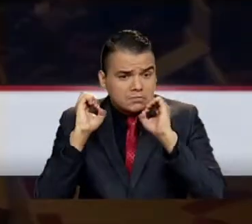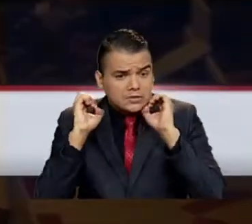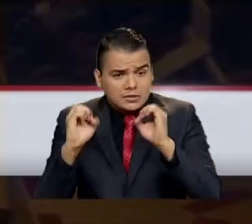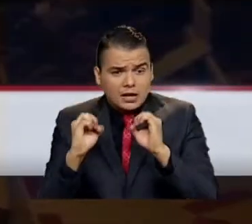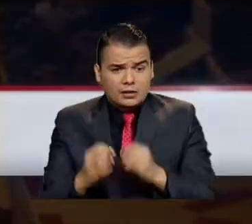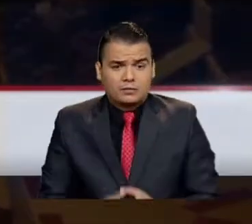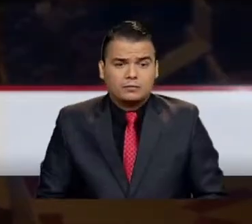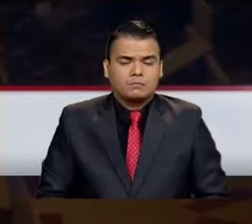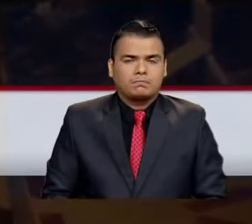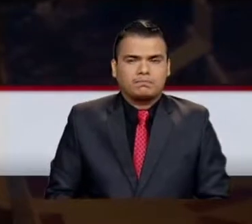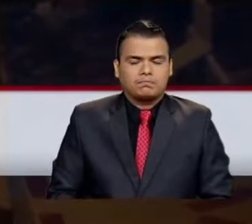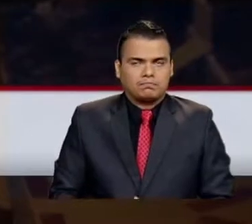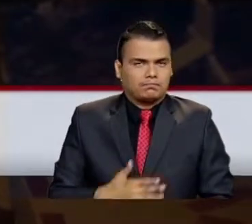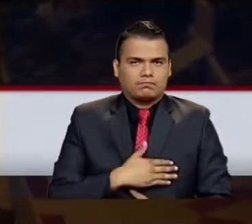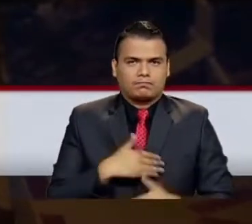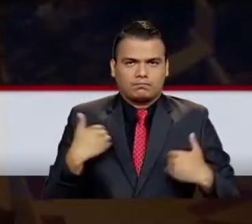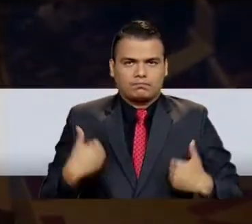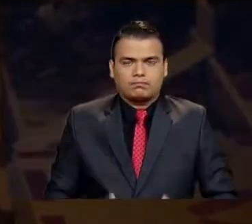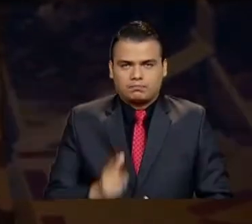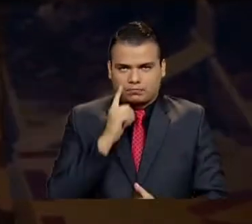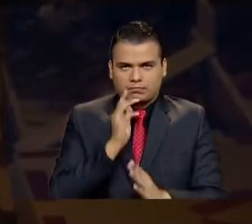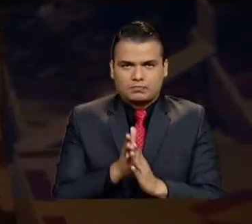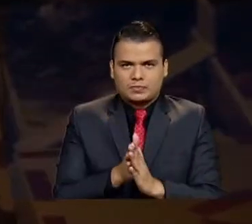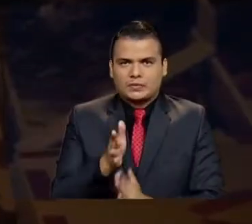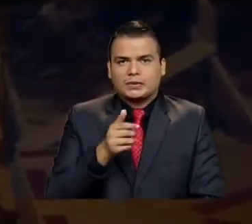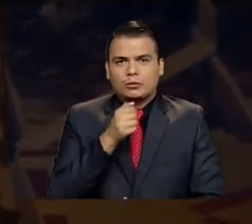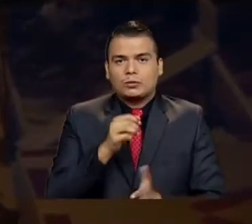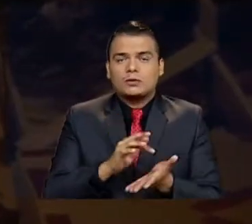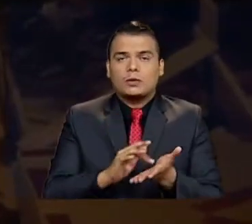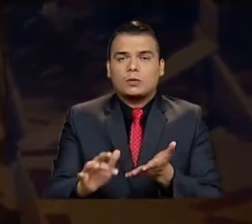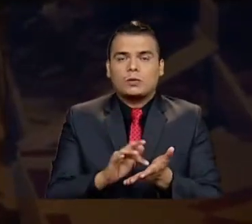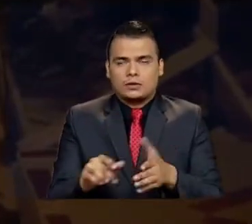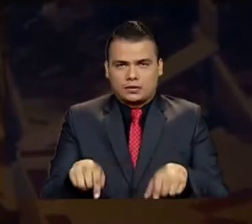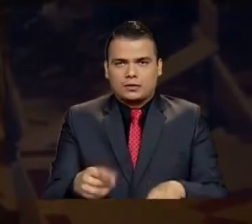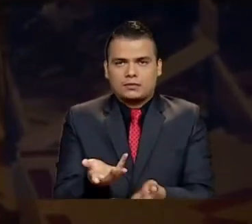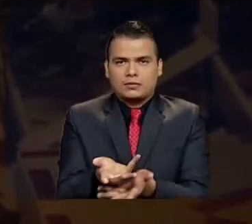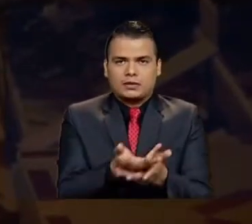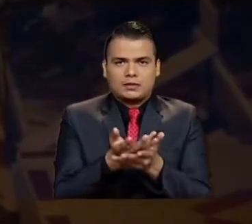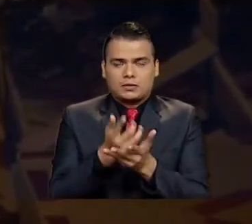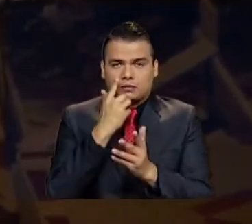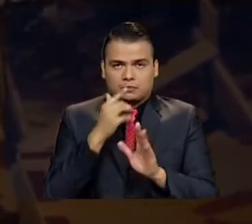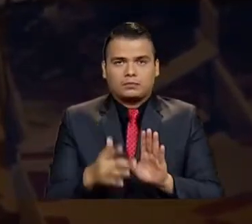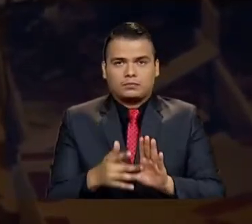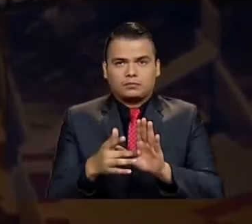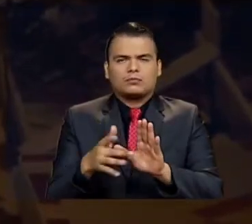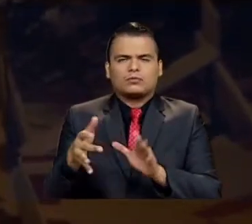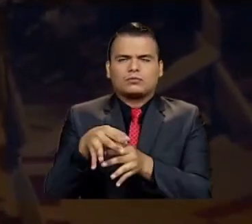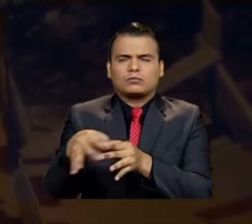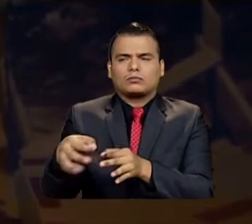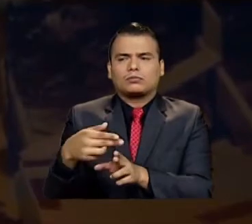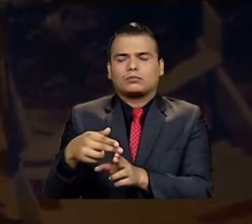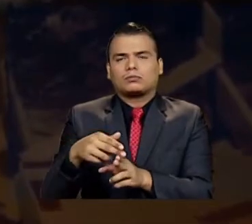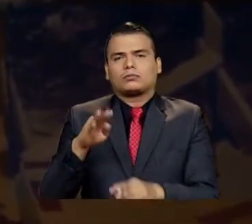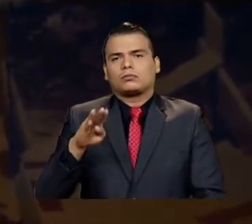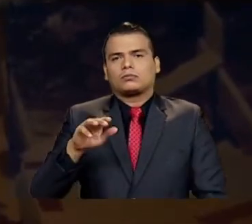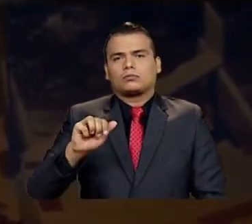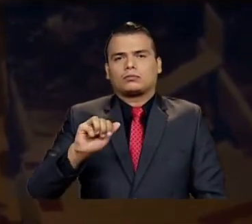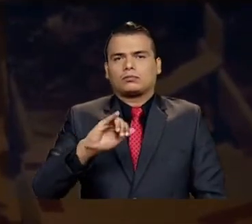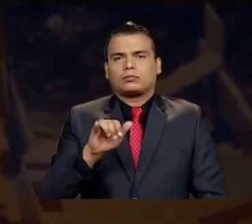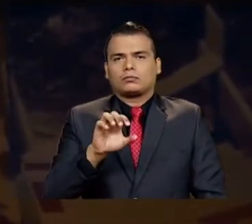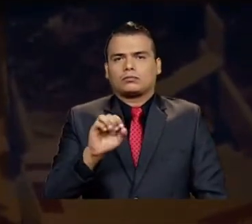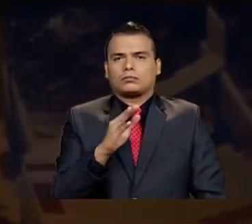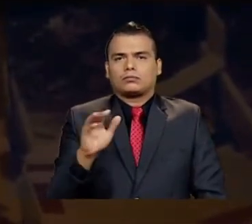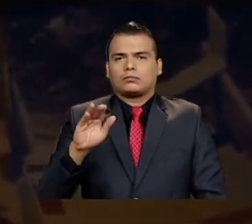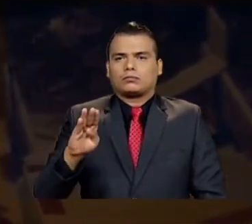la información hasta ahora de última hora en la ciudad de egipto reiteramos situación en el municipio del bajo baudó semidestruida está